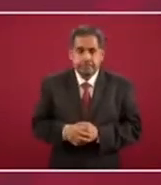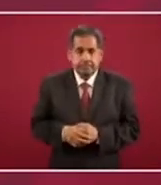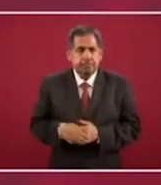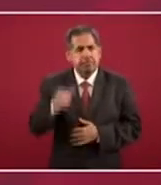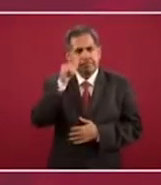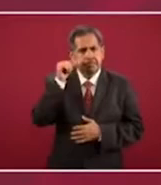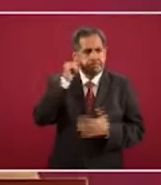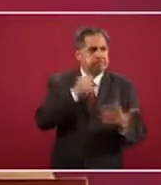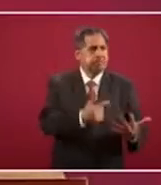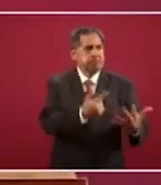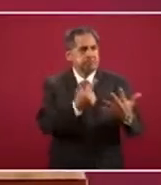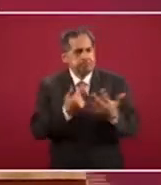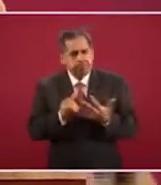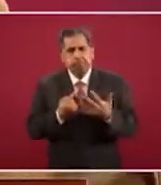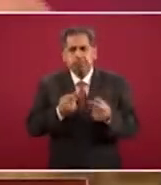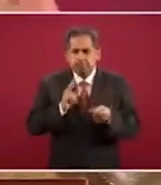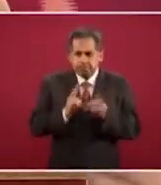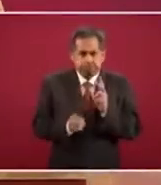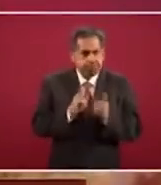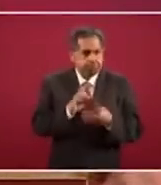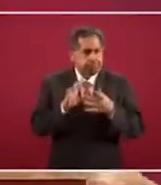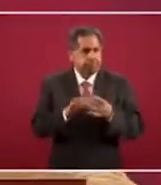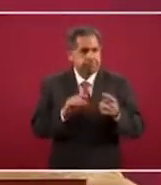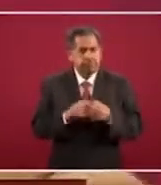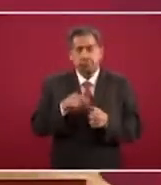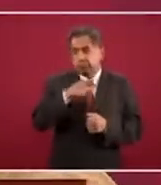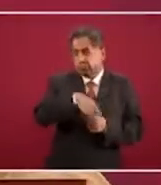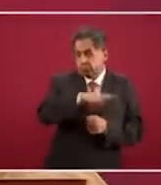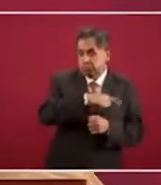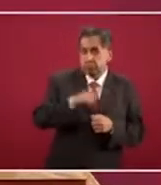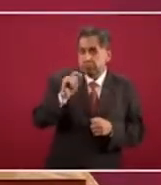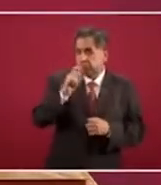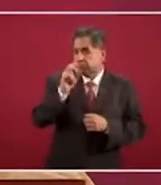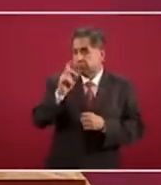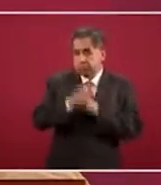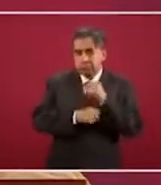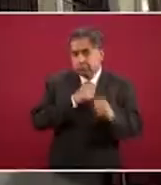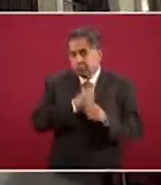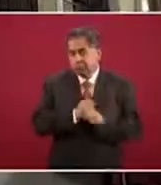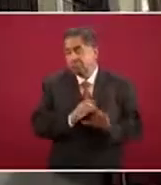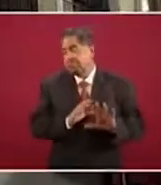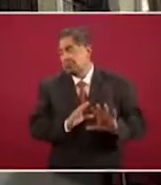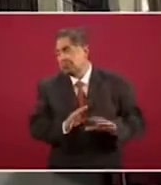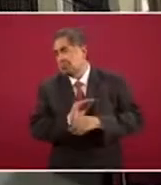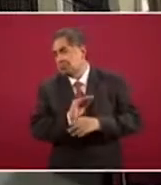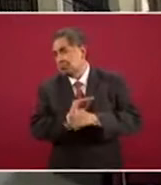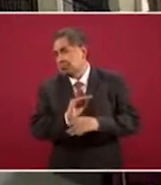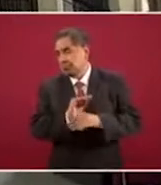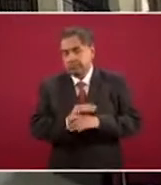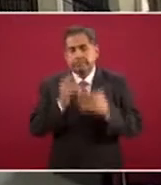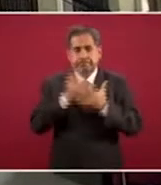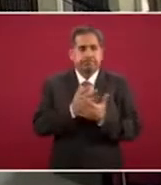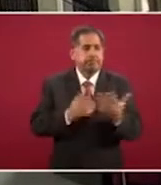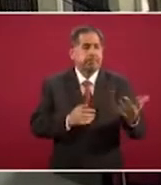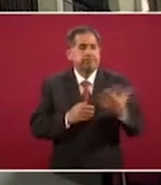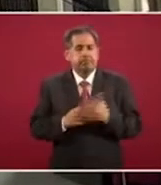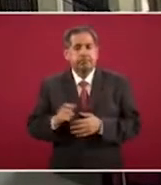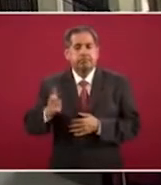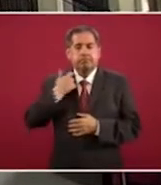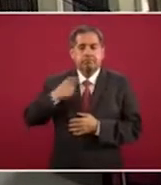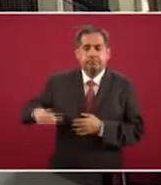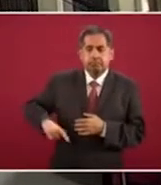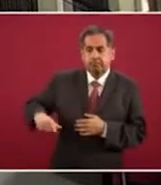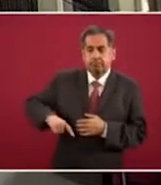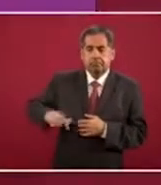sociedad organizada, en muchos casos con 20, 30 años, sin ser atendidos, porque esto fue lo que nos dejaron los gobiernos